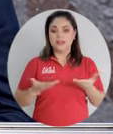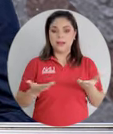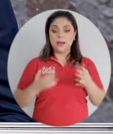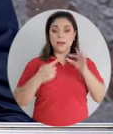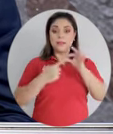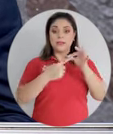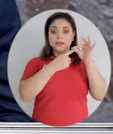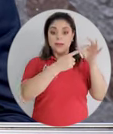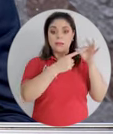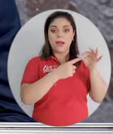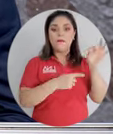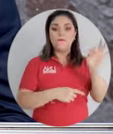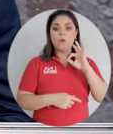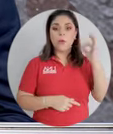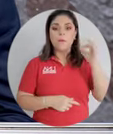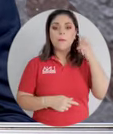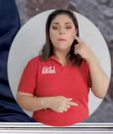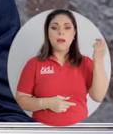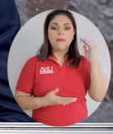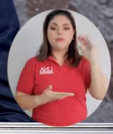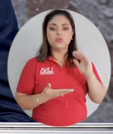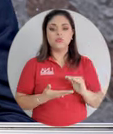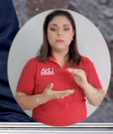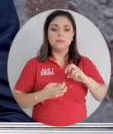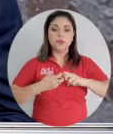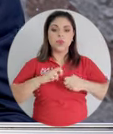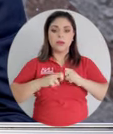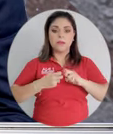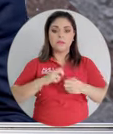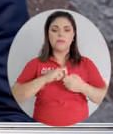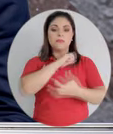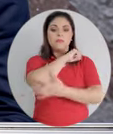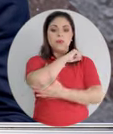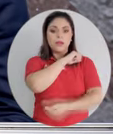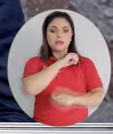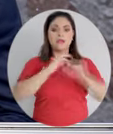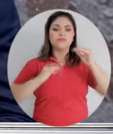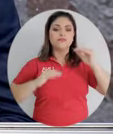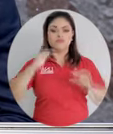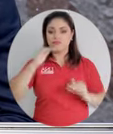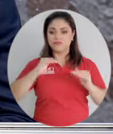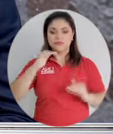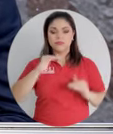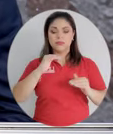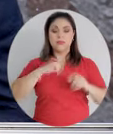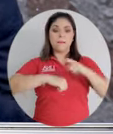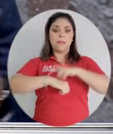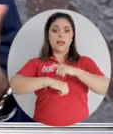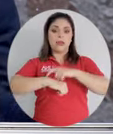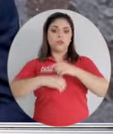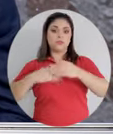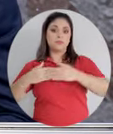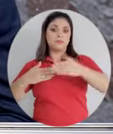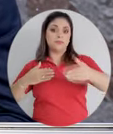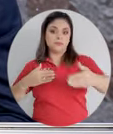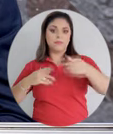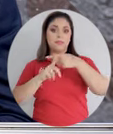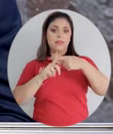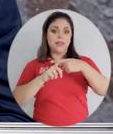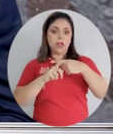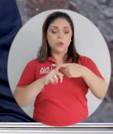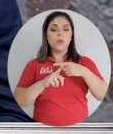principales mecanismos para reducir los problemas de pobreza y desigualdad en el mediano y largo plazo es a través de una